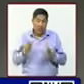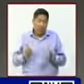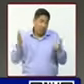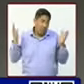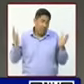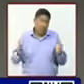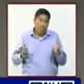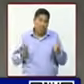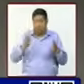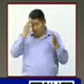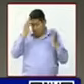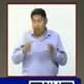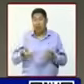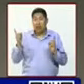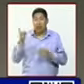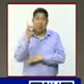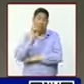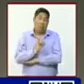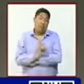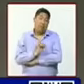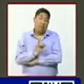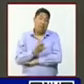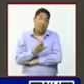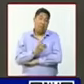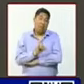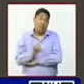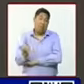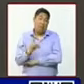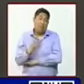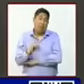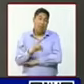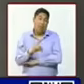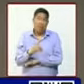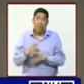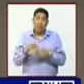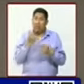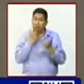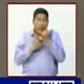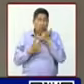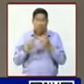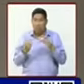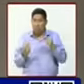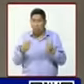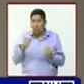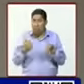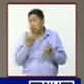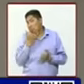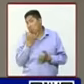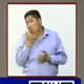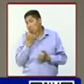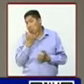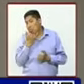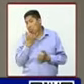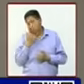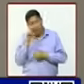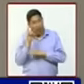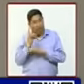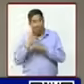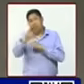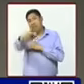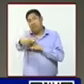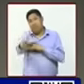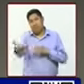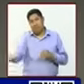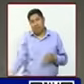como se diga, decidieron llevarlas así, en el techo, en la parrilla de este minibús. ¿Qué tal si hay una maniobra peligrosa? Las llamitas salen